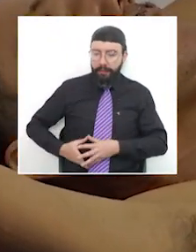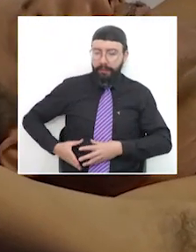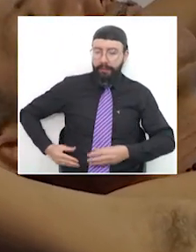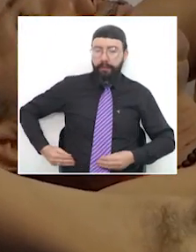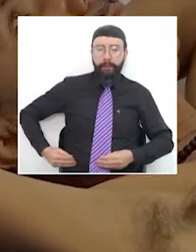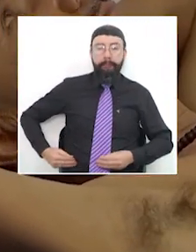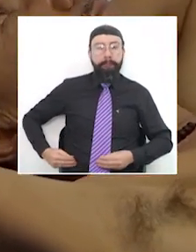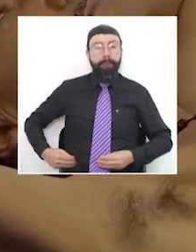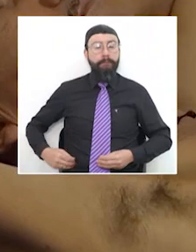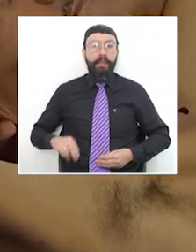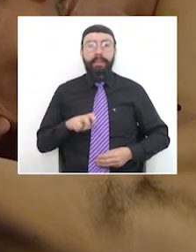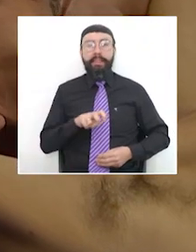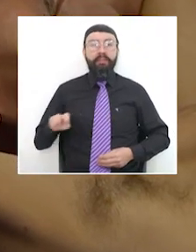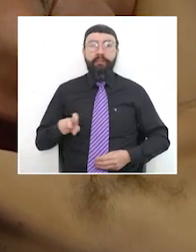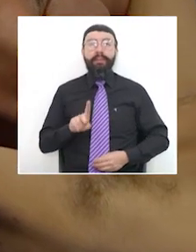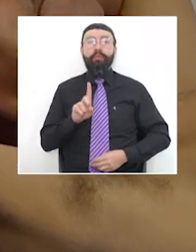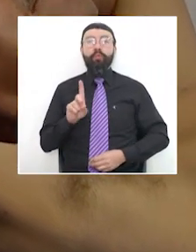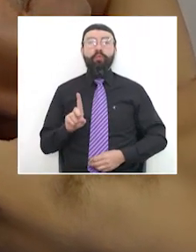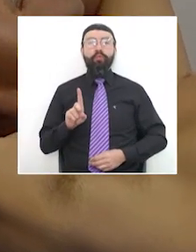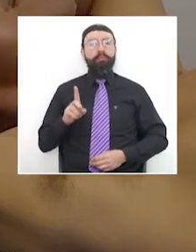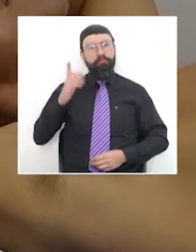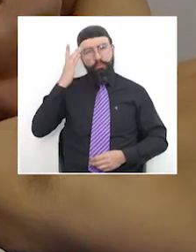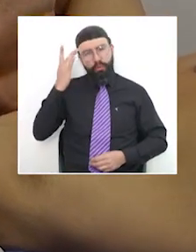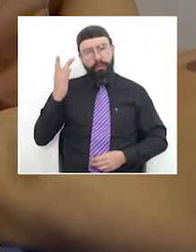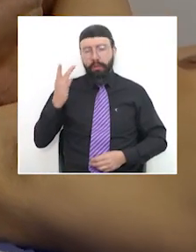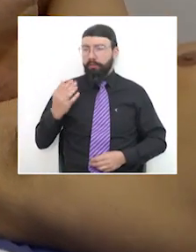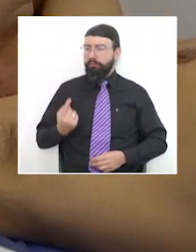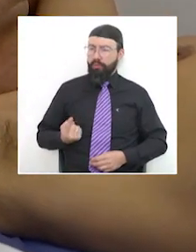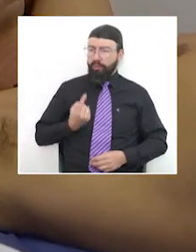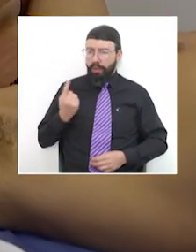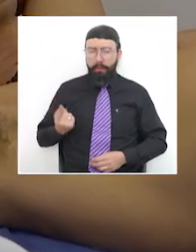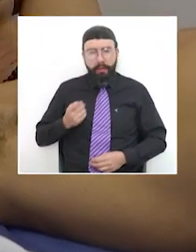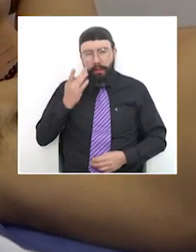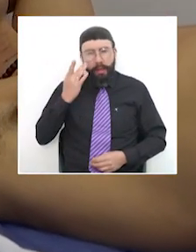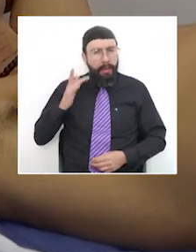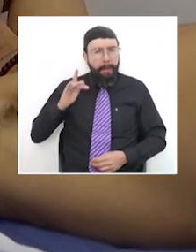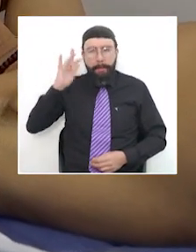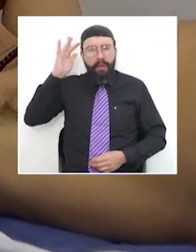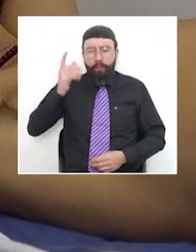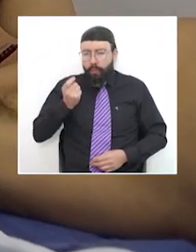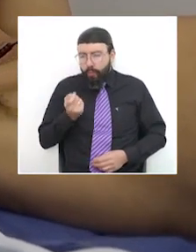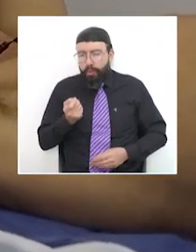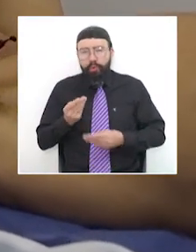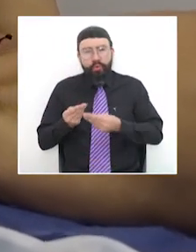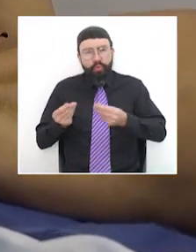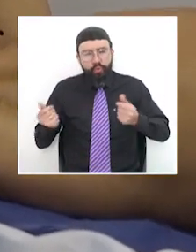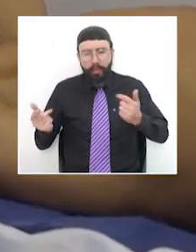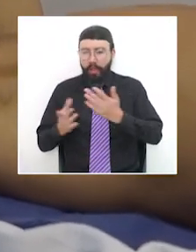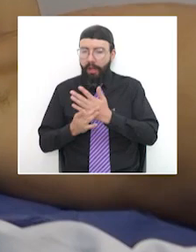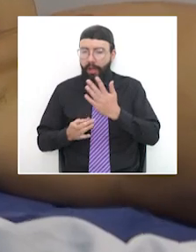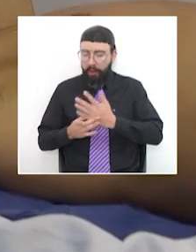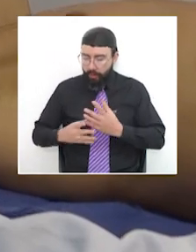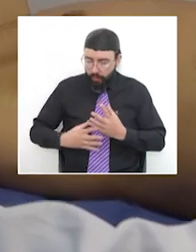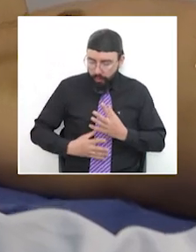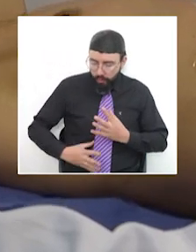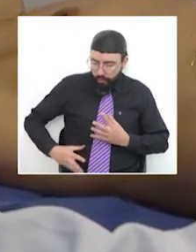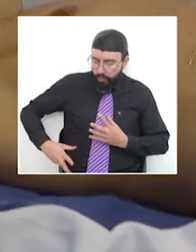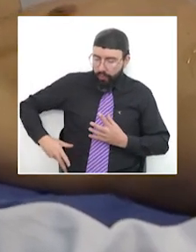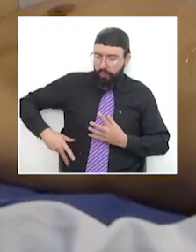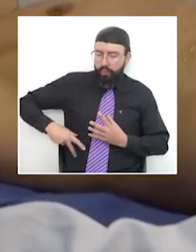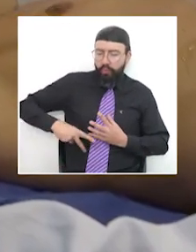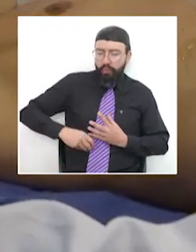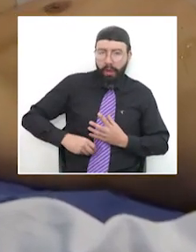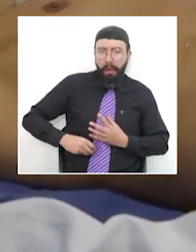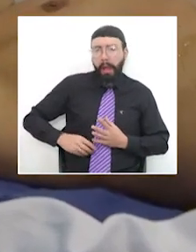1 porque solamente hay un aumento del brillo en el tejido, en todo el tejido hepático. Y